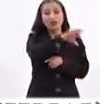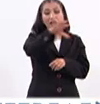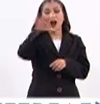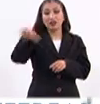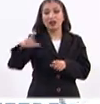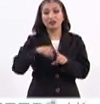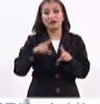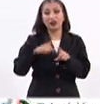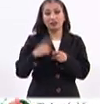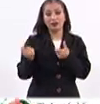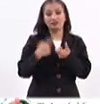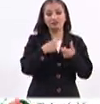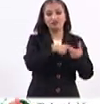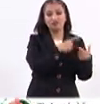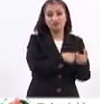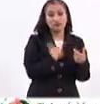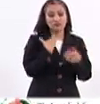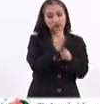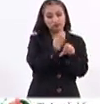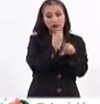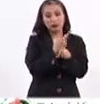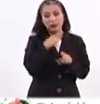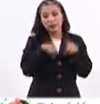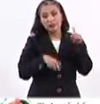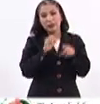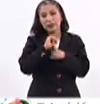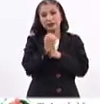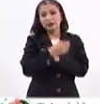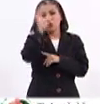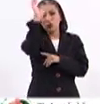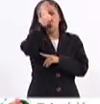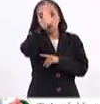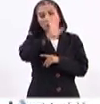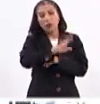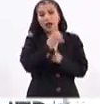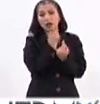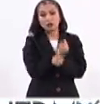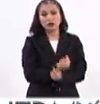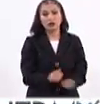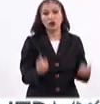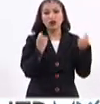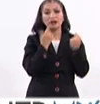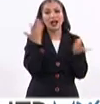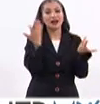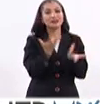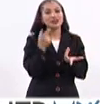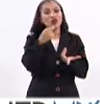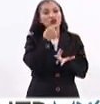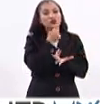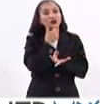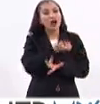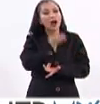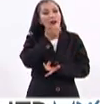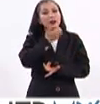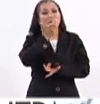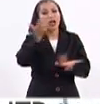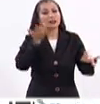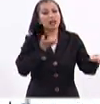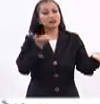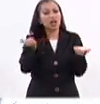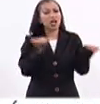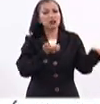y multidisciplinar, adaptada a las circunstancias culturales de los pequeños, creando en los menores el hábito de